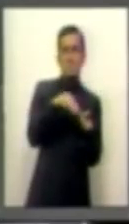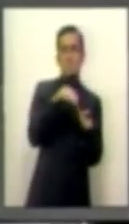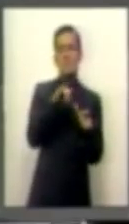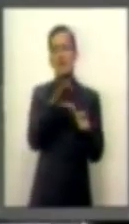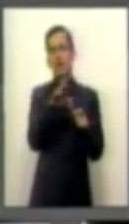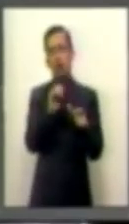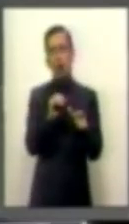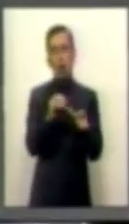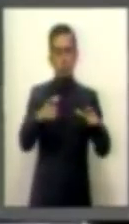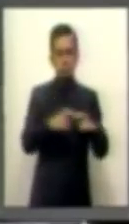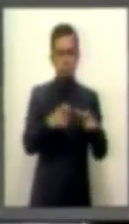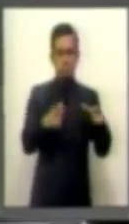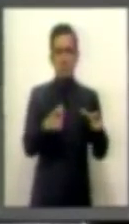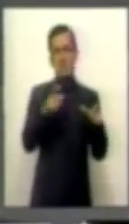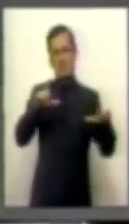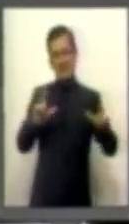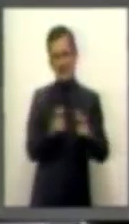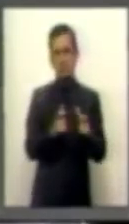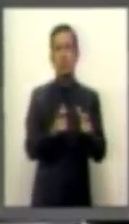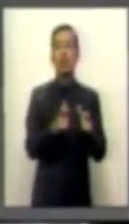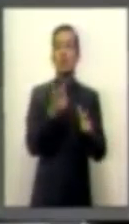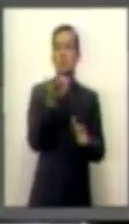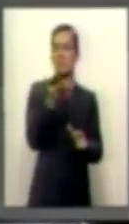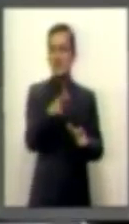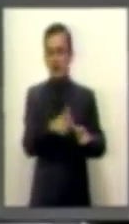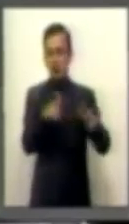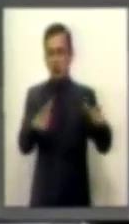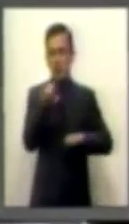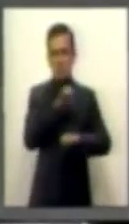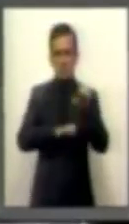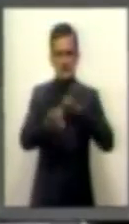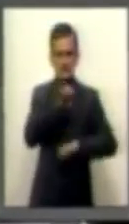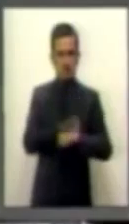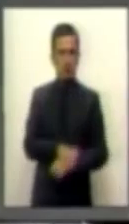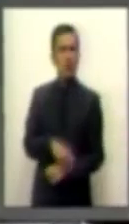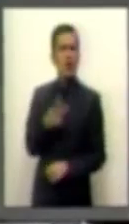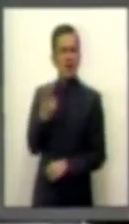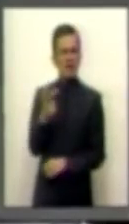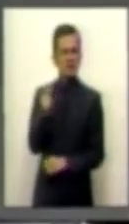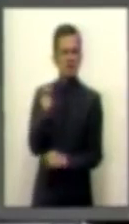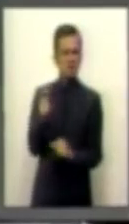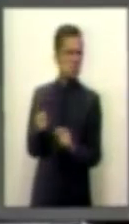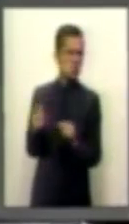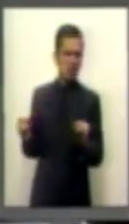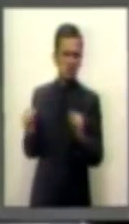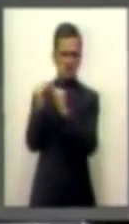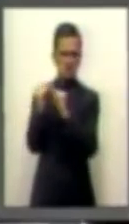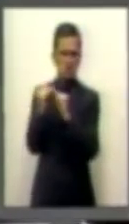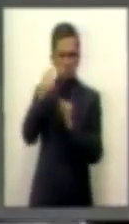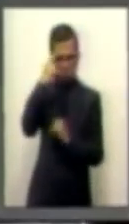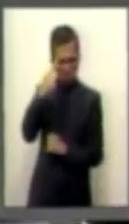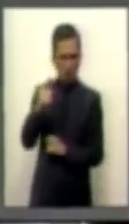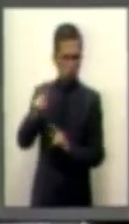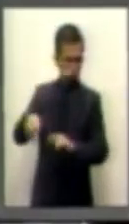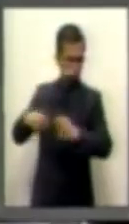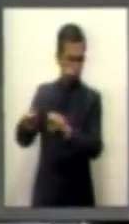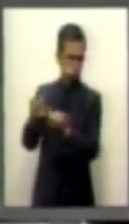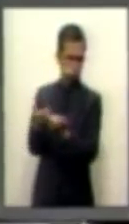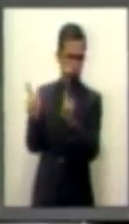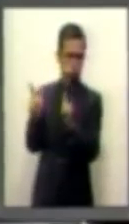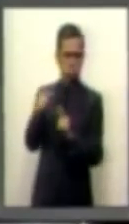un organismo público descentralizado con autonomía técnica operativa y de gestión